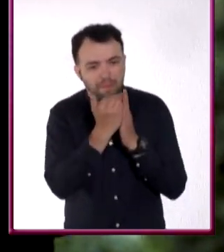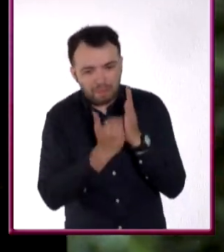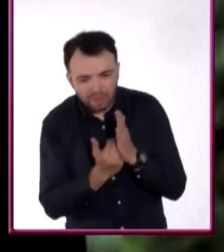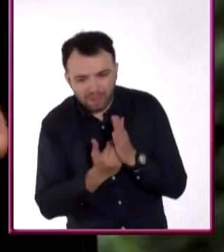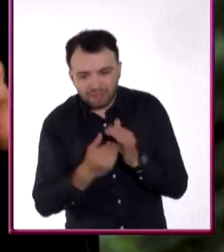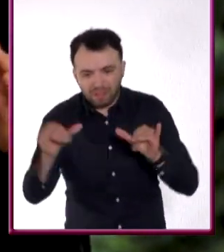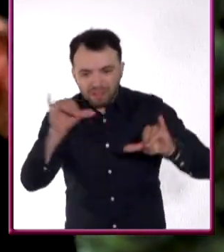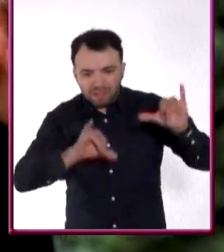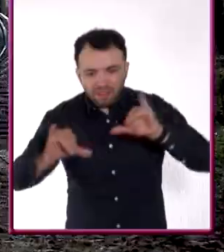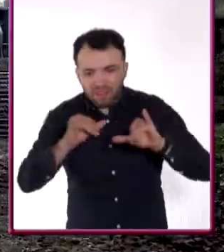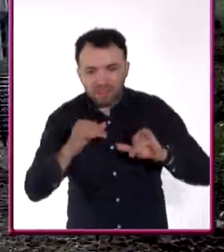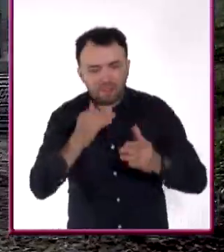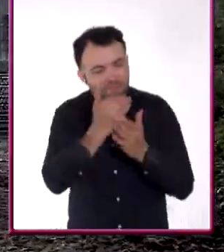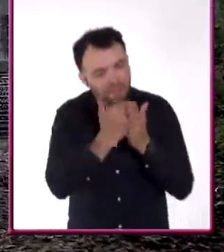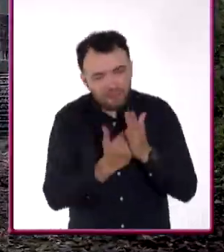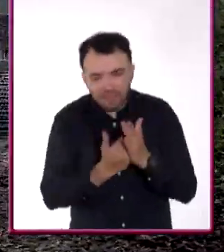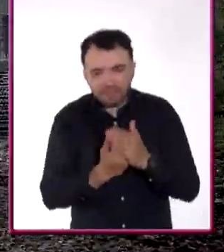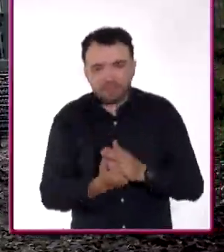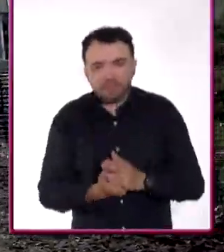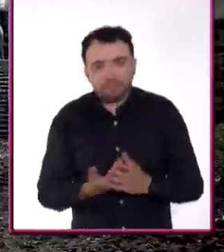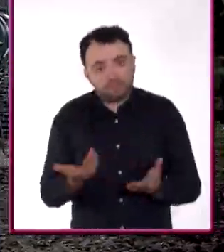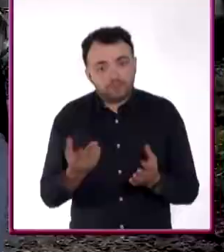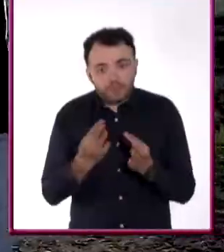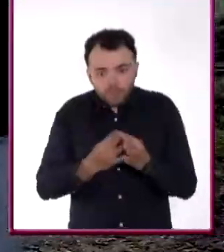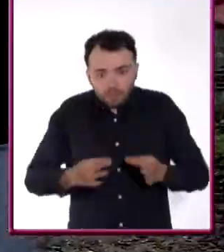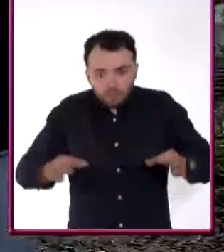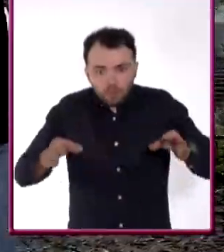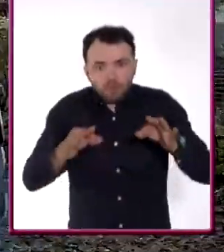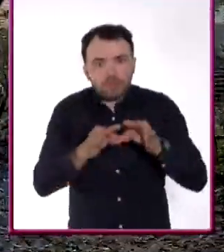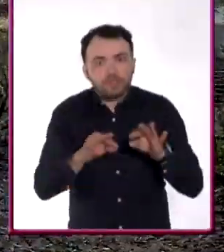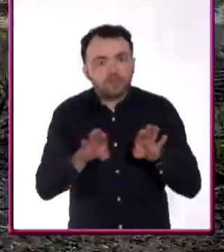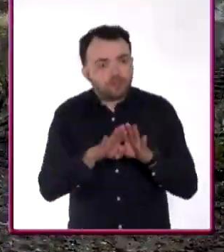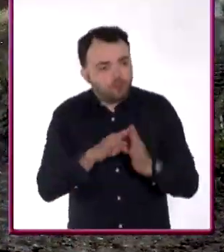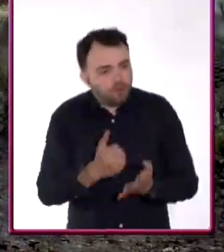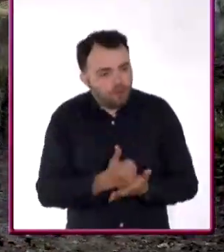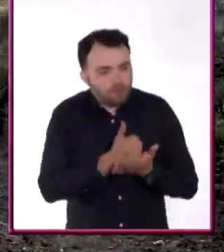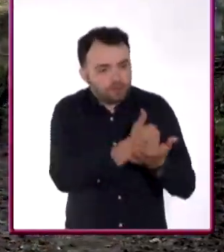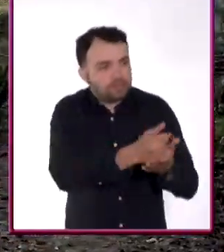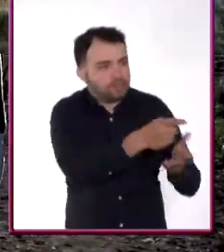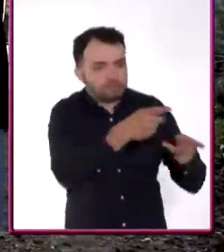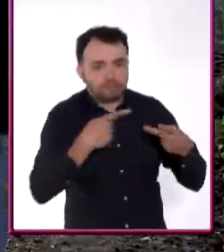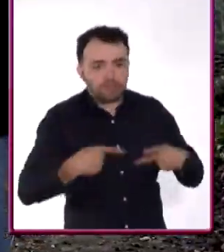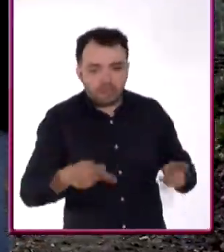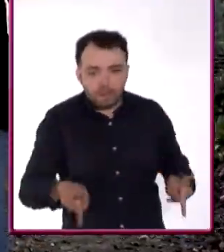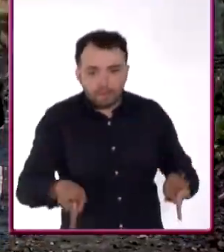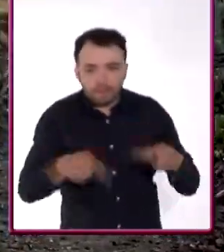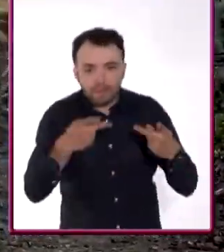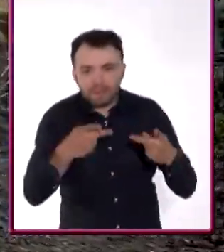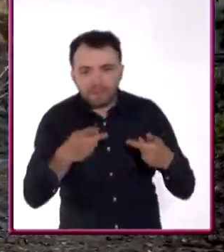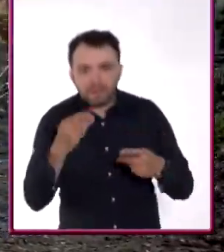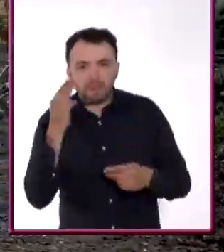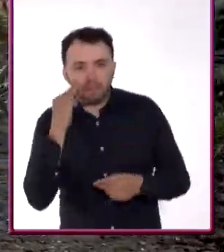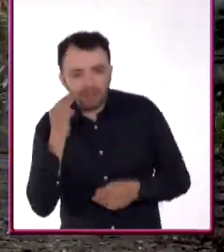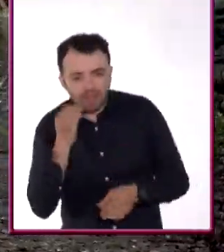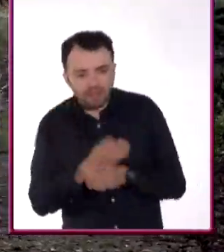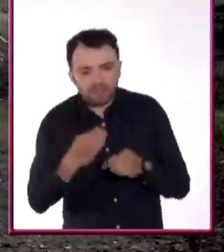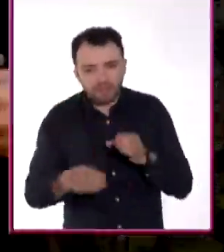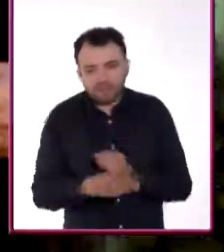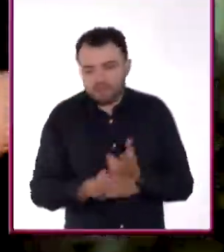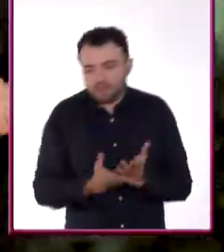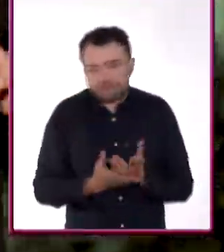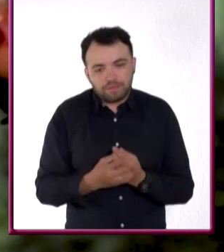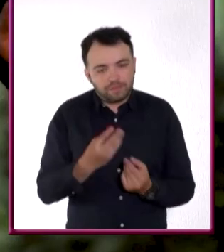programada y de verdad que no se nos olvide que es importante apoyar a los productores locales. Ahora vamos a jugar puro turista